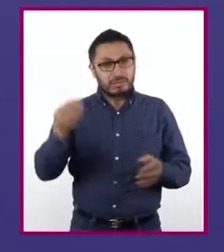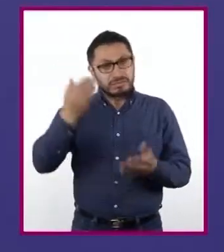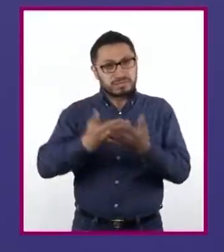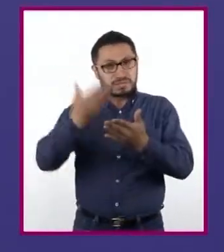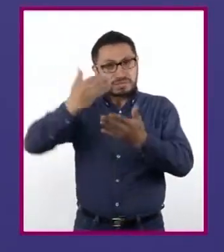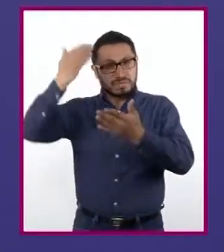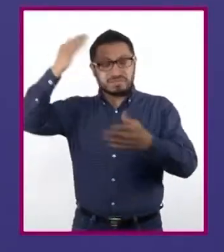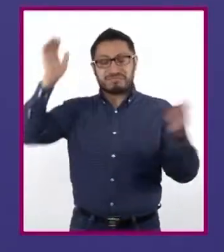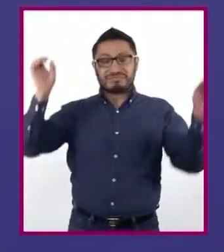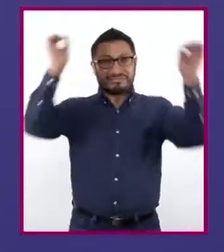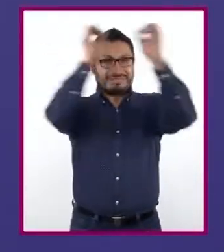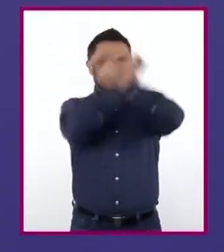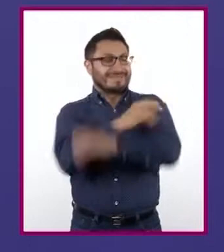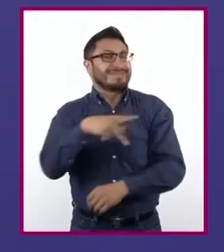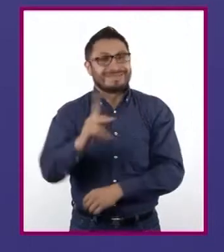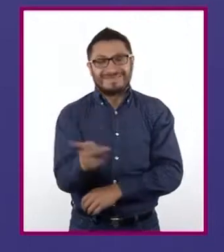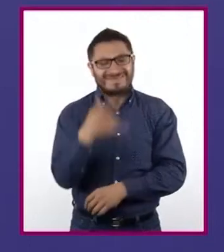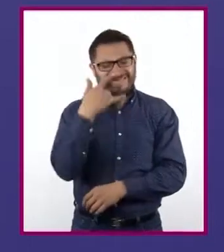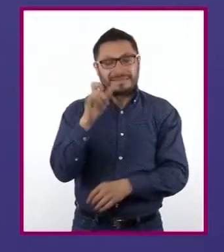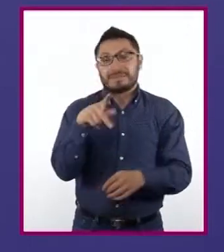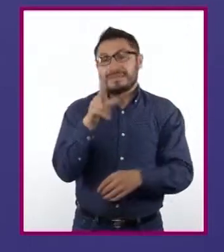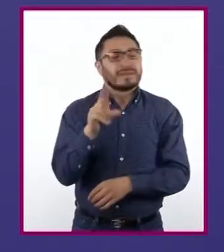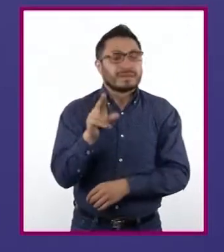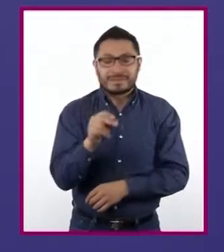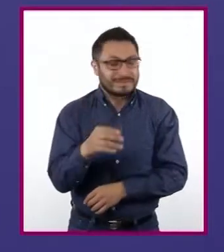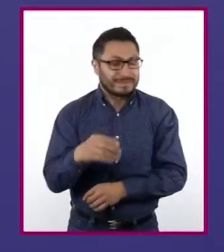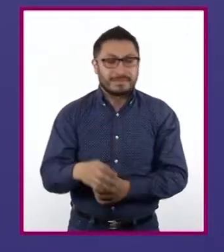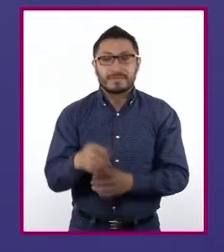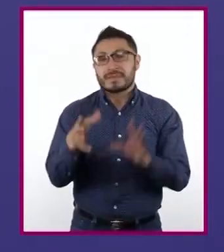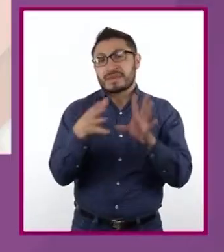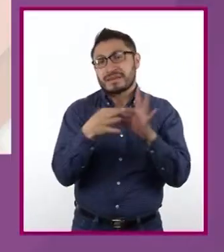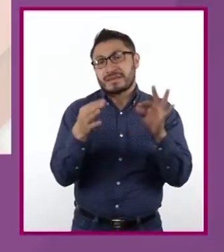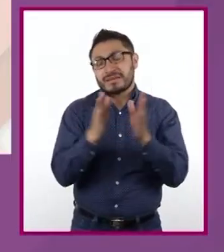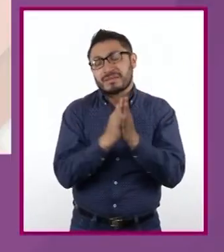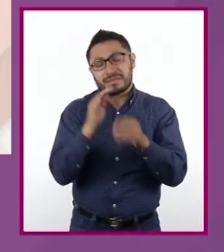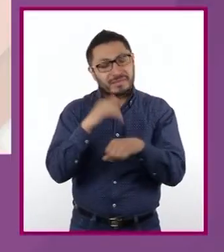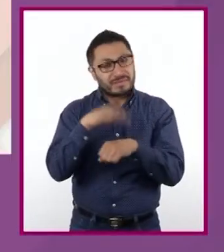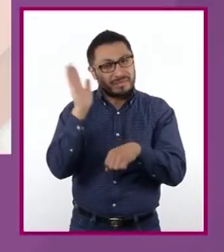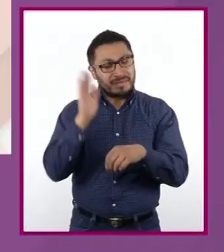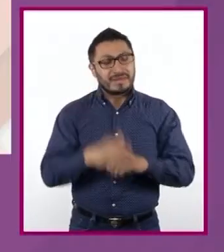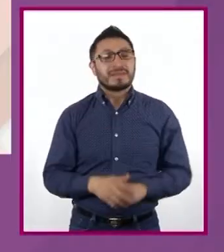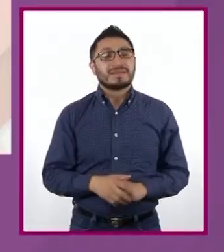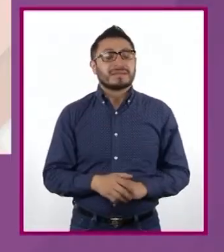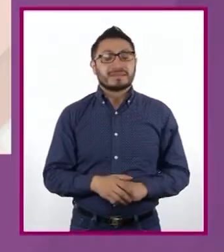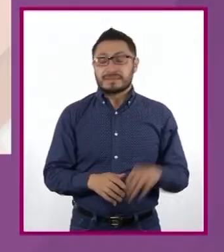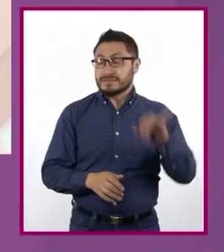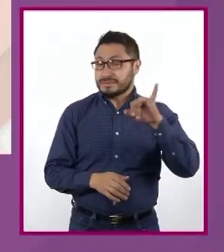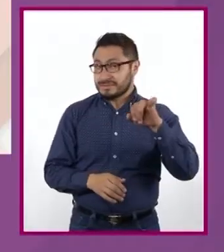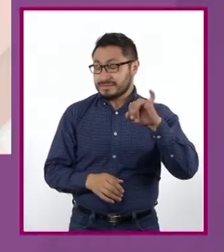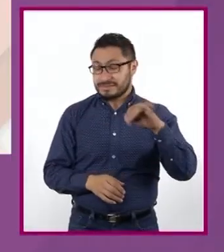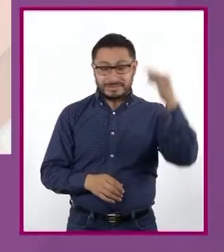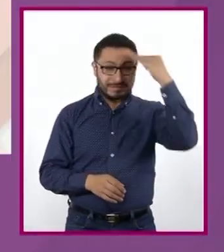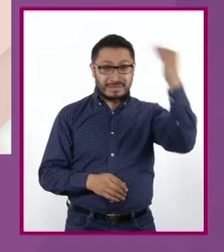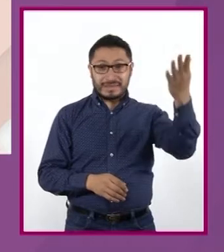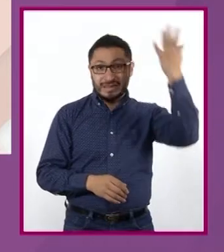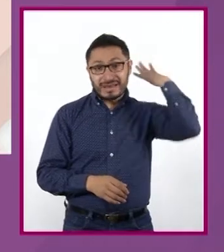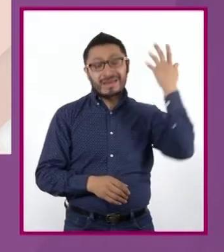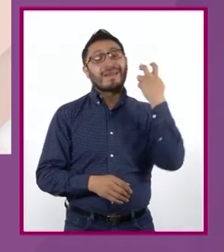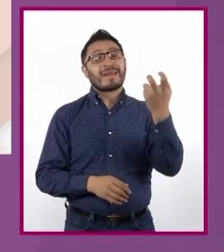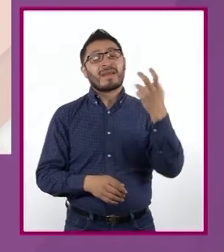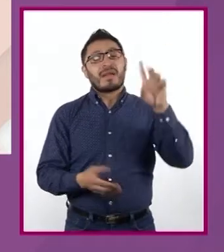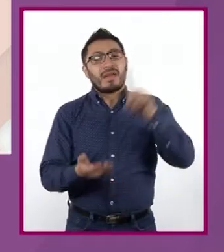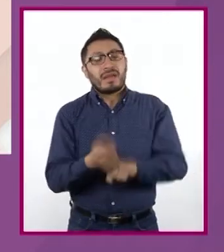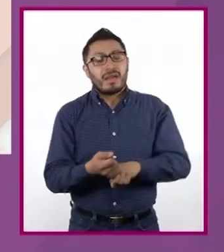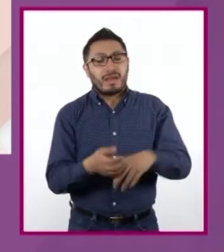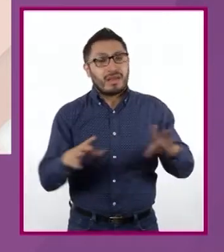pasados, pero no es así. Explíquenos un poco más, profesora. Claro, el tiempo pasado es en el que